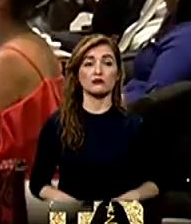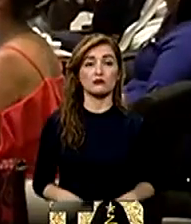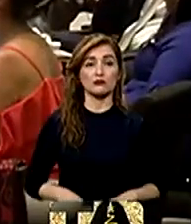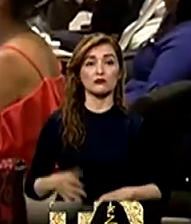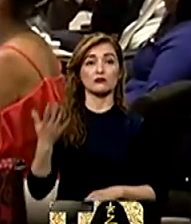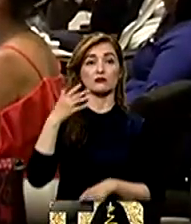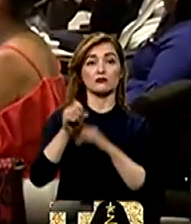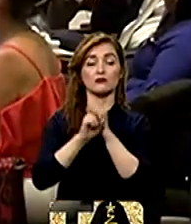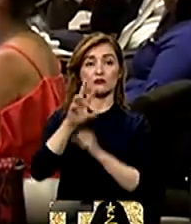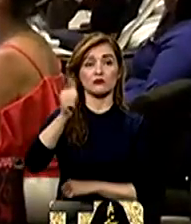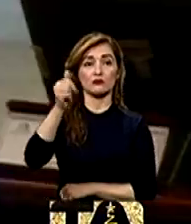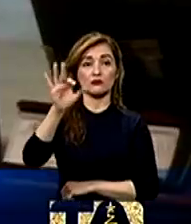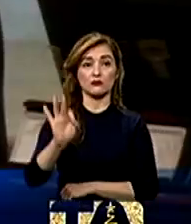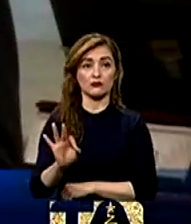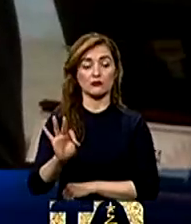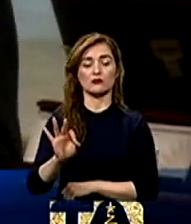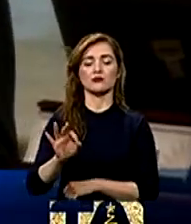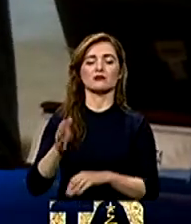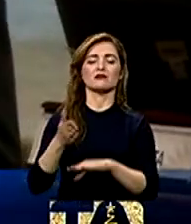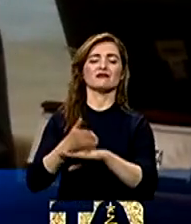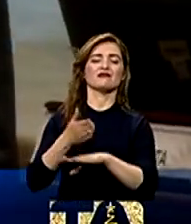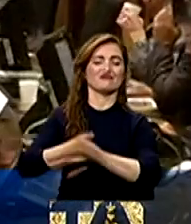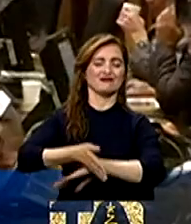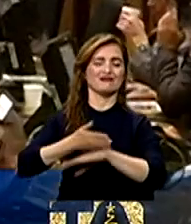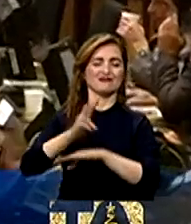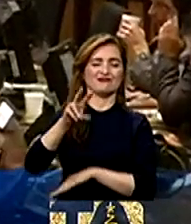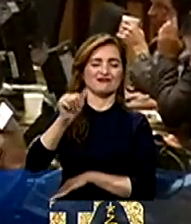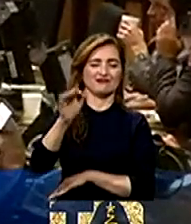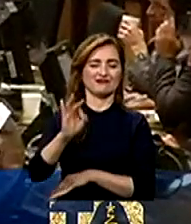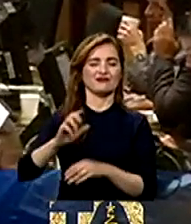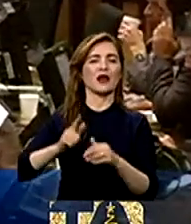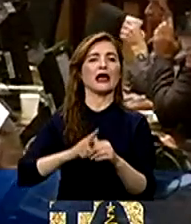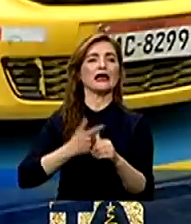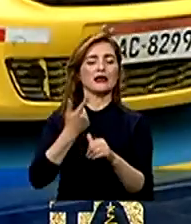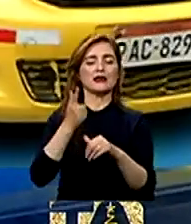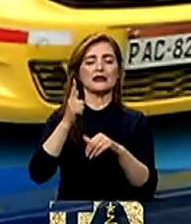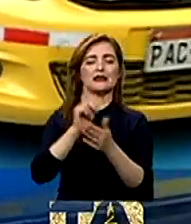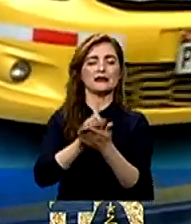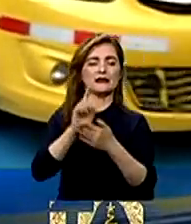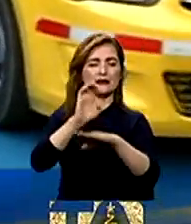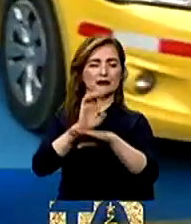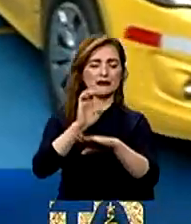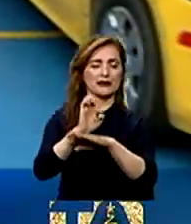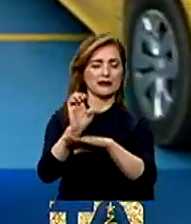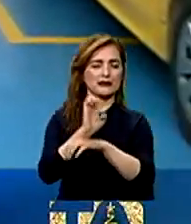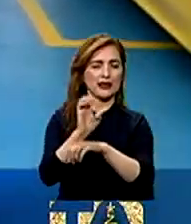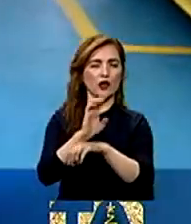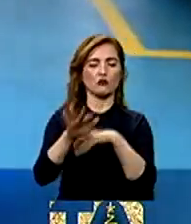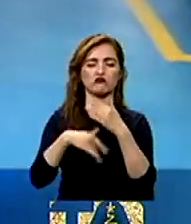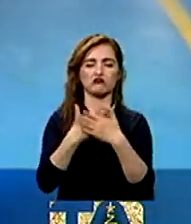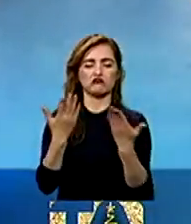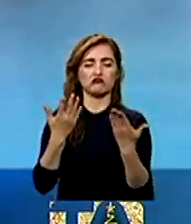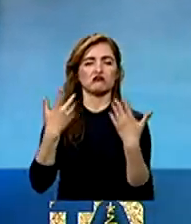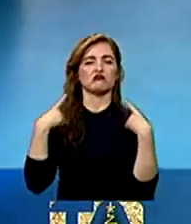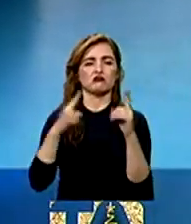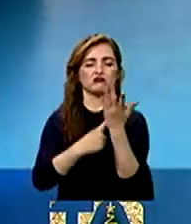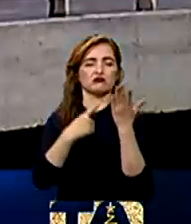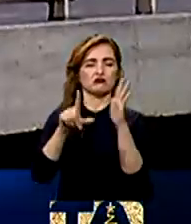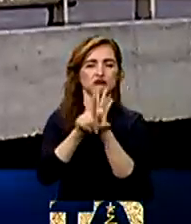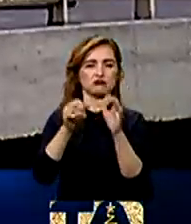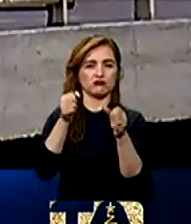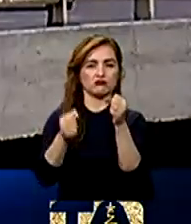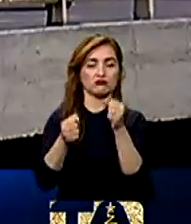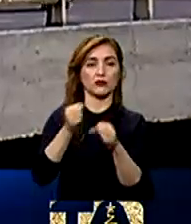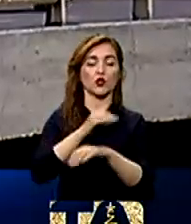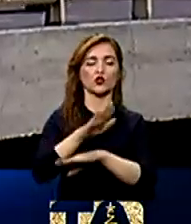En el 2019, la Asamblea deberá retomar el primer debate de las reformas a la ley de tránsito. Entre las dudas que tienen los conductores está